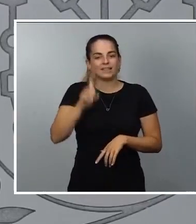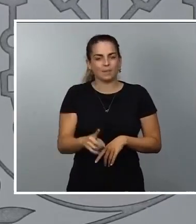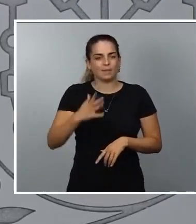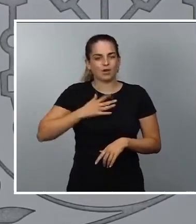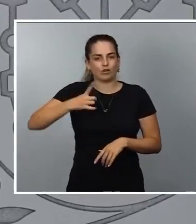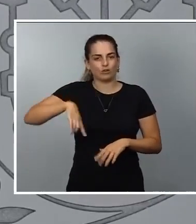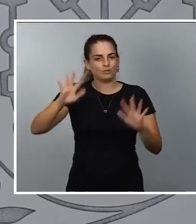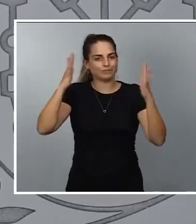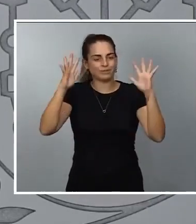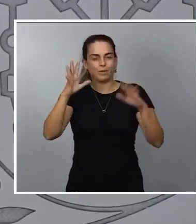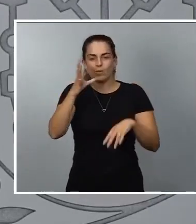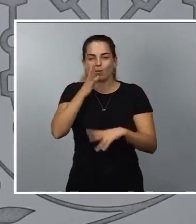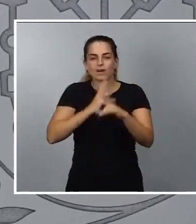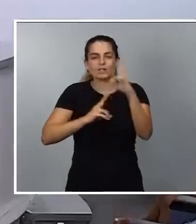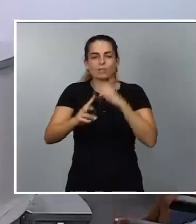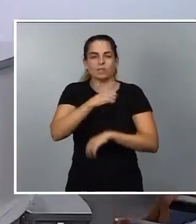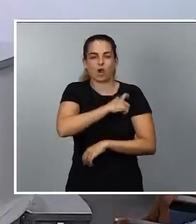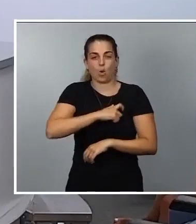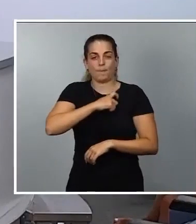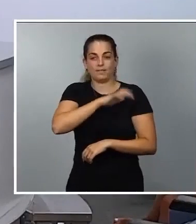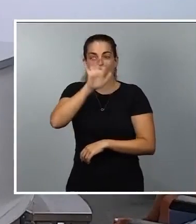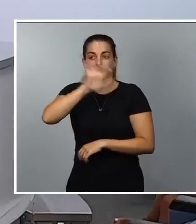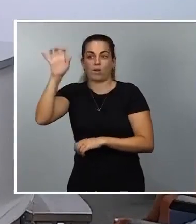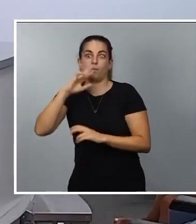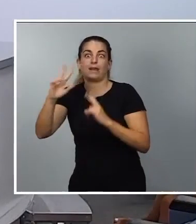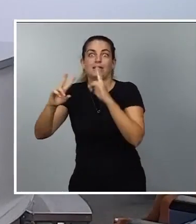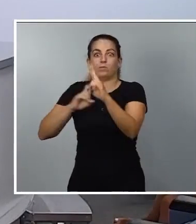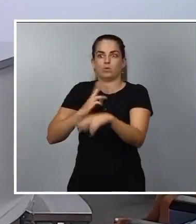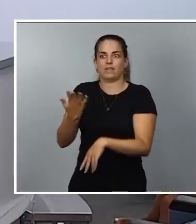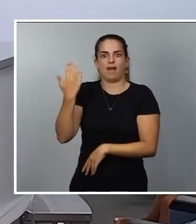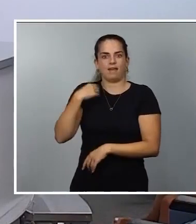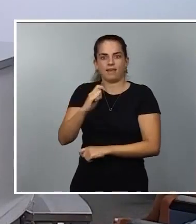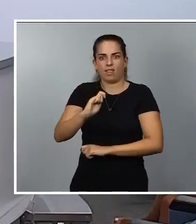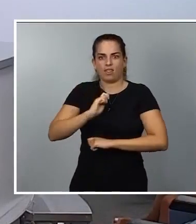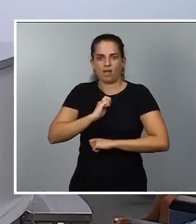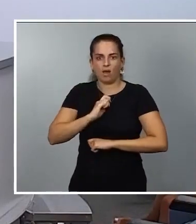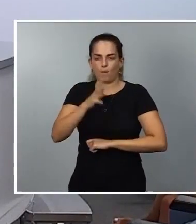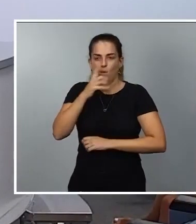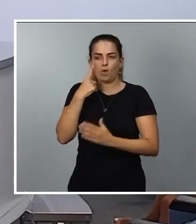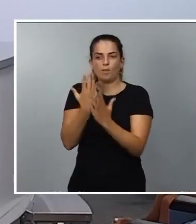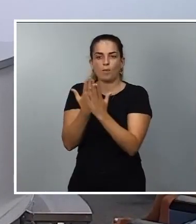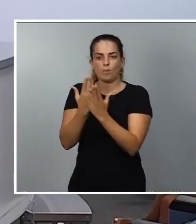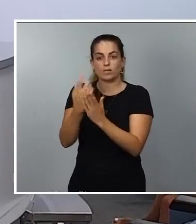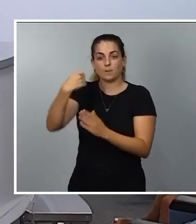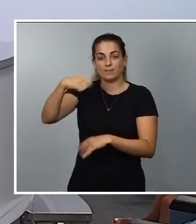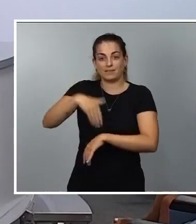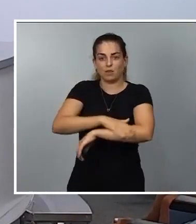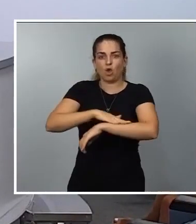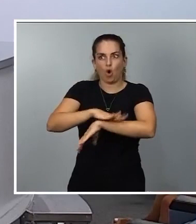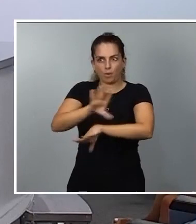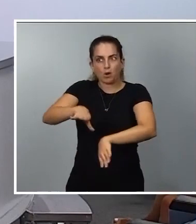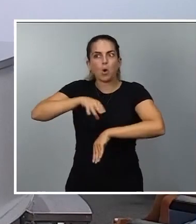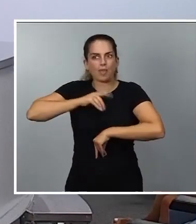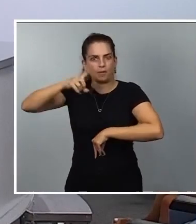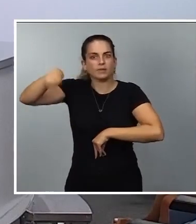que la presidenta de la comisión europea dio en el día de ayer acogiendo esa propuesta del presidente del gobierno de españa' de abrir